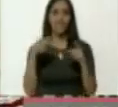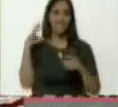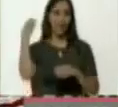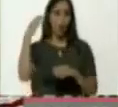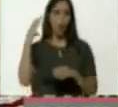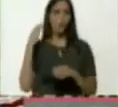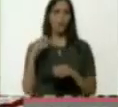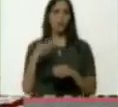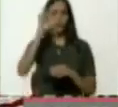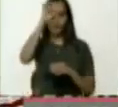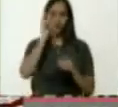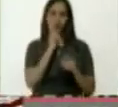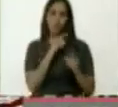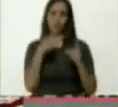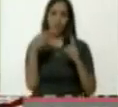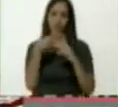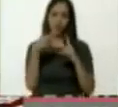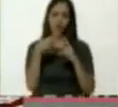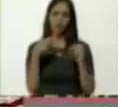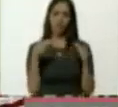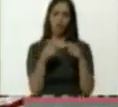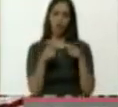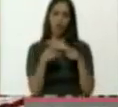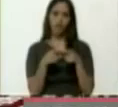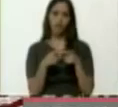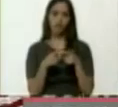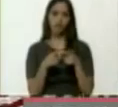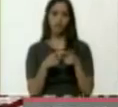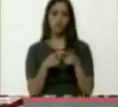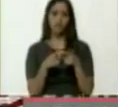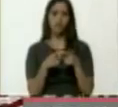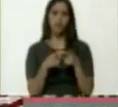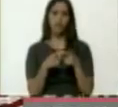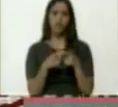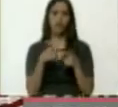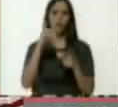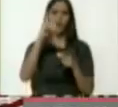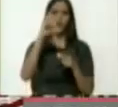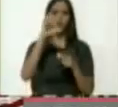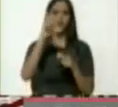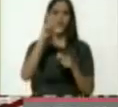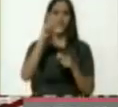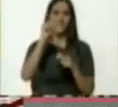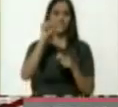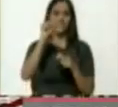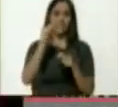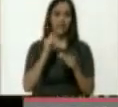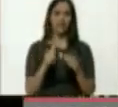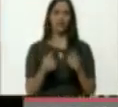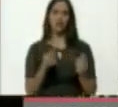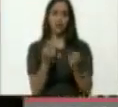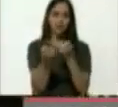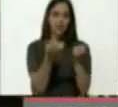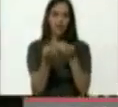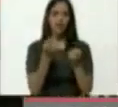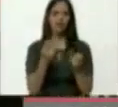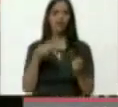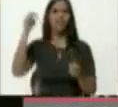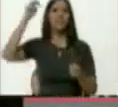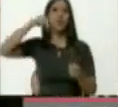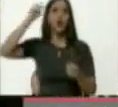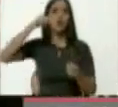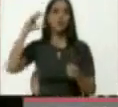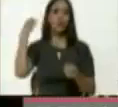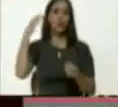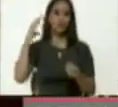me acuerdo cómo se llama el hotel en donde se reunieron, con Delsa Solórzano y con todos ellos conspirando en el norte de Bogotá. Se llama la conspiración del norte